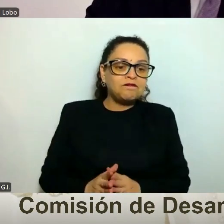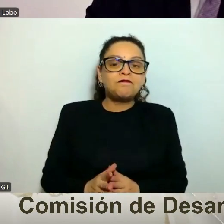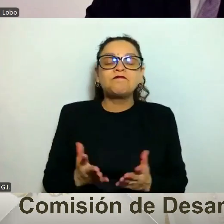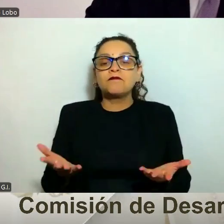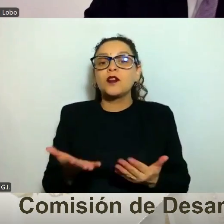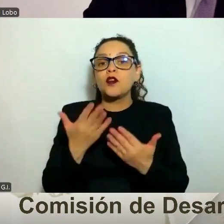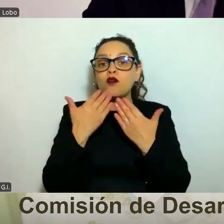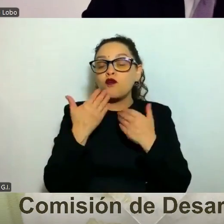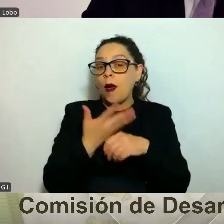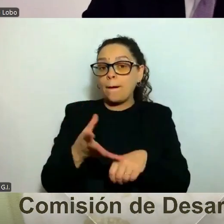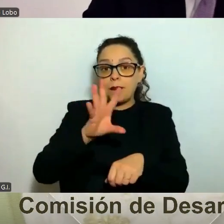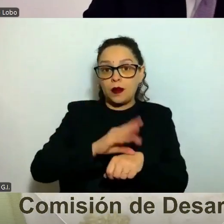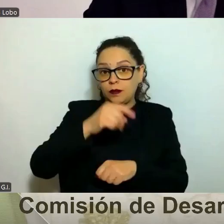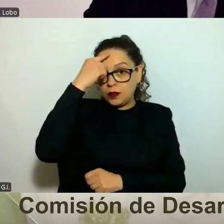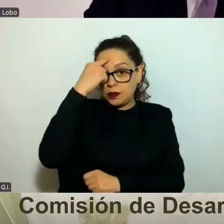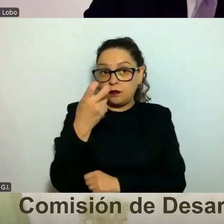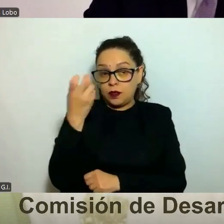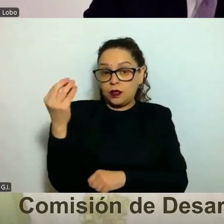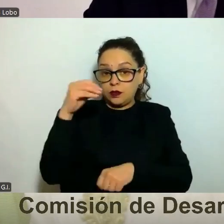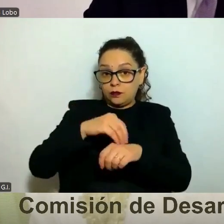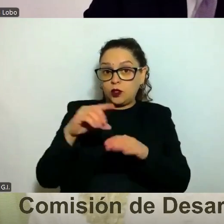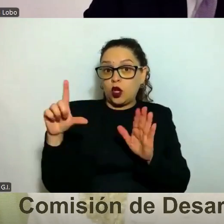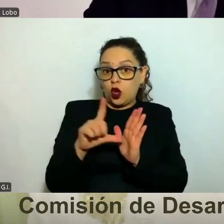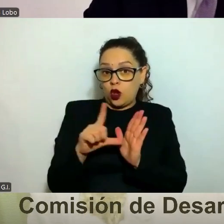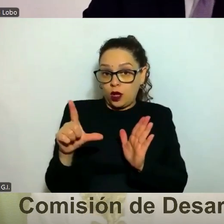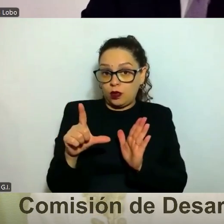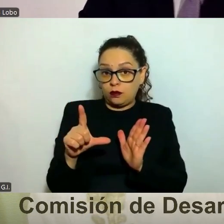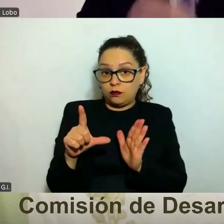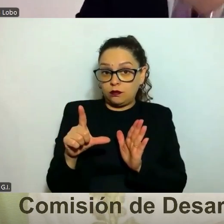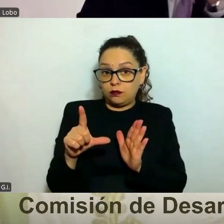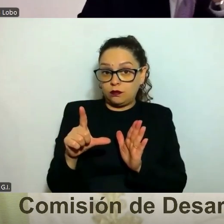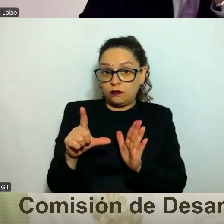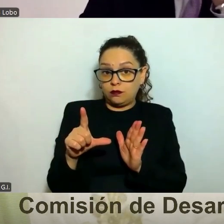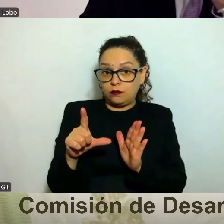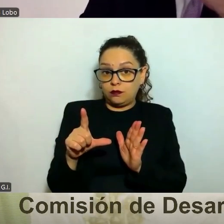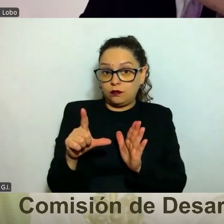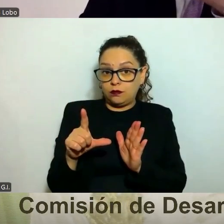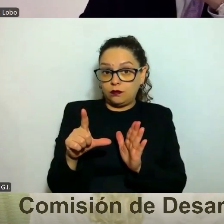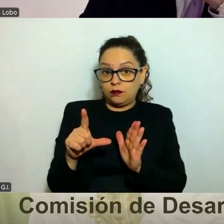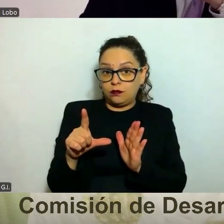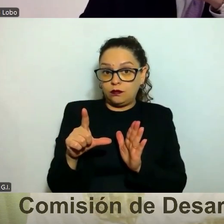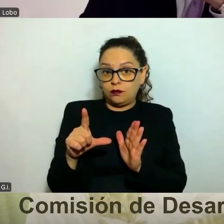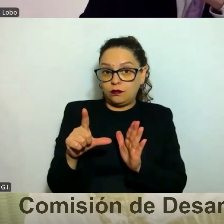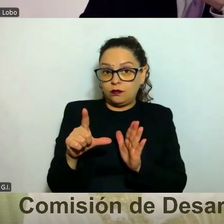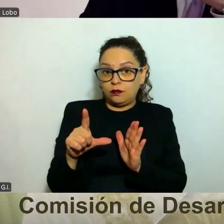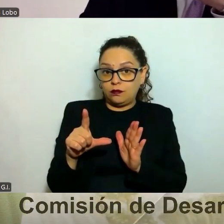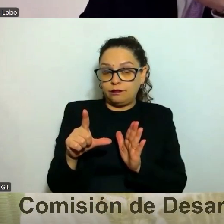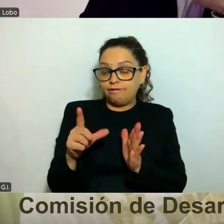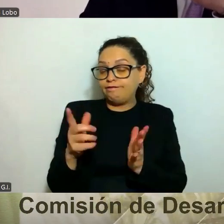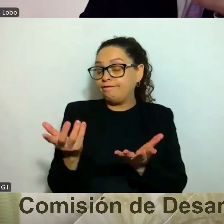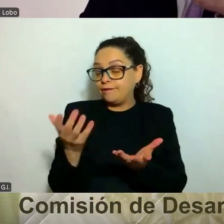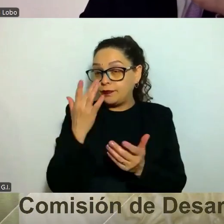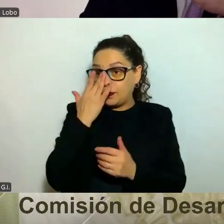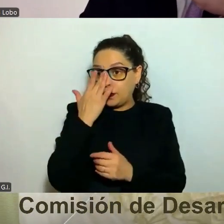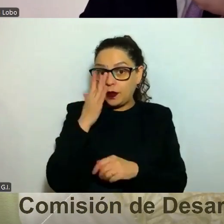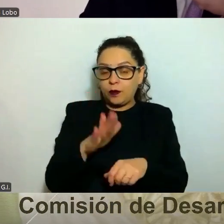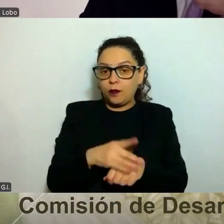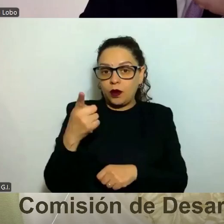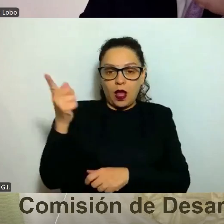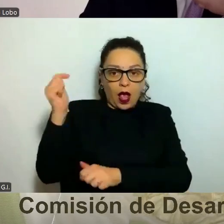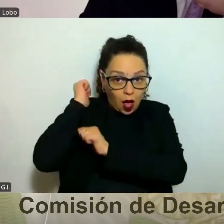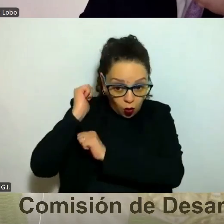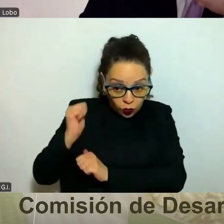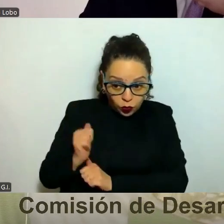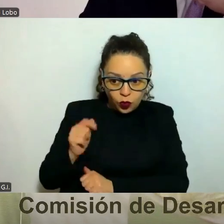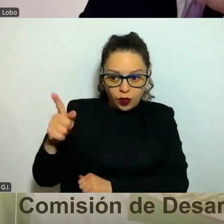de suelo y evidentemente no cuenta ni con el uso de suelo y ocupación, precisamente porque la propia autoridad delegacional